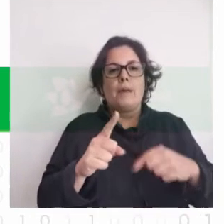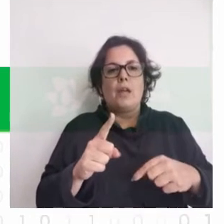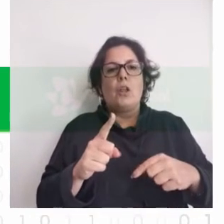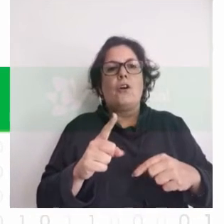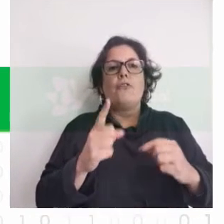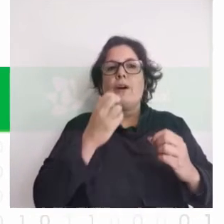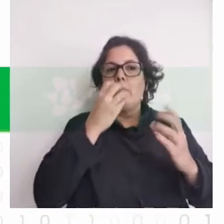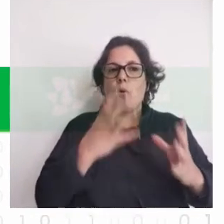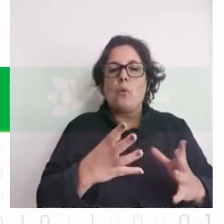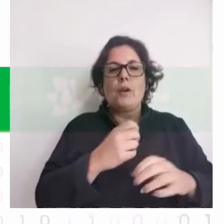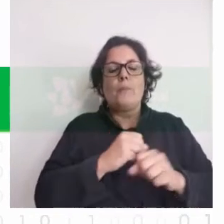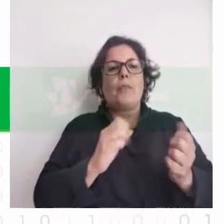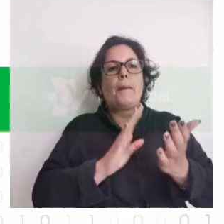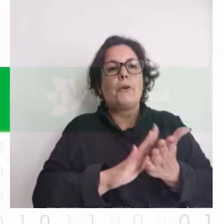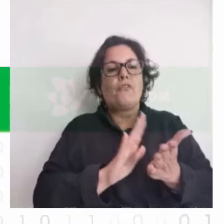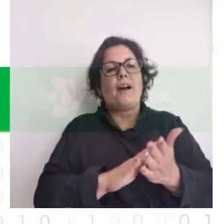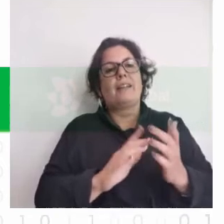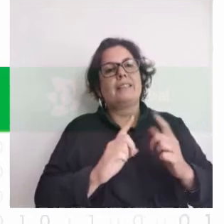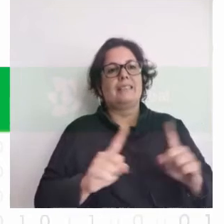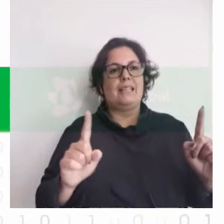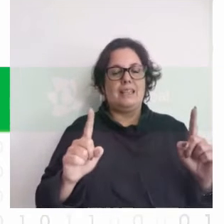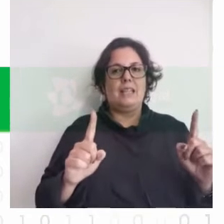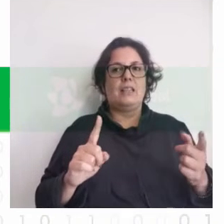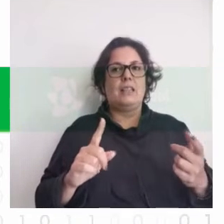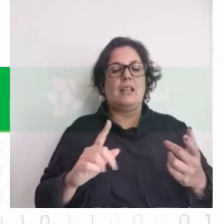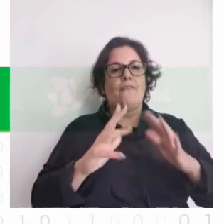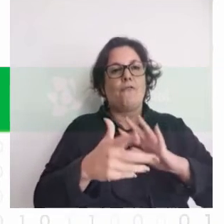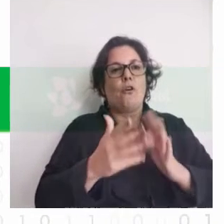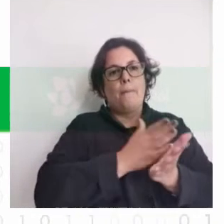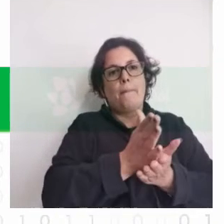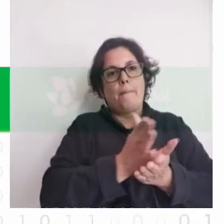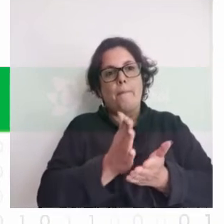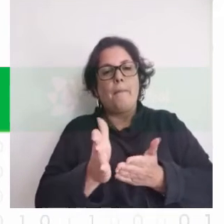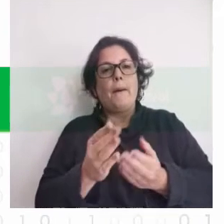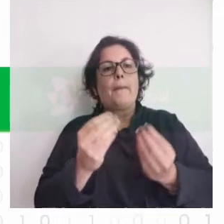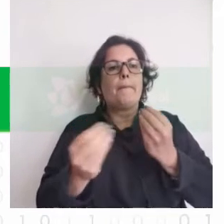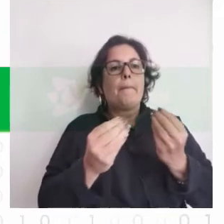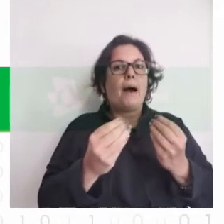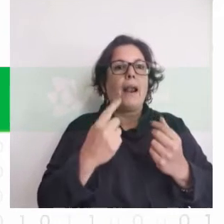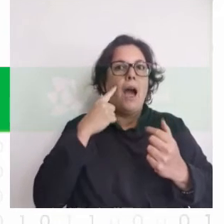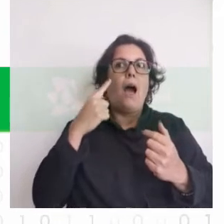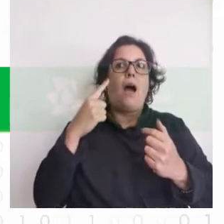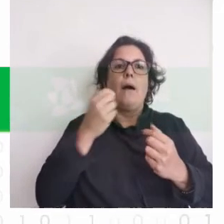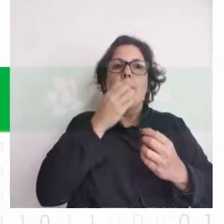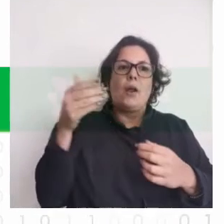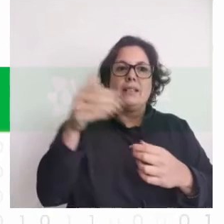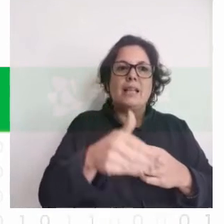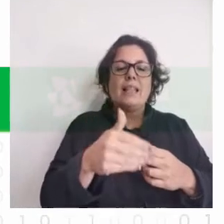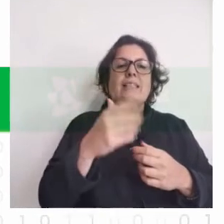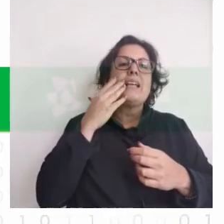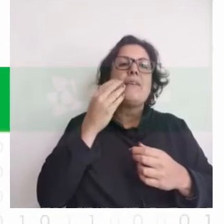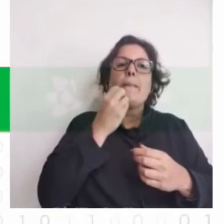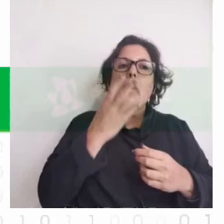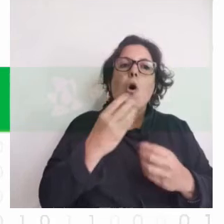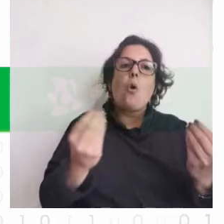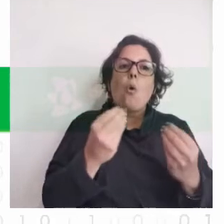bueno poder probar distintos mecanismos comportamentales que podían llegar a activar la asistencia para saber cuál es el mejor y para informar